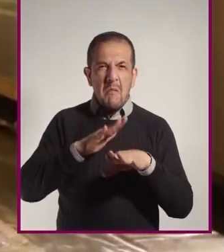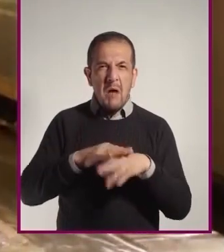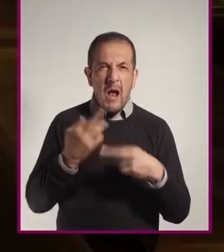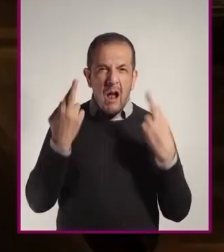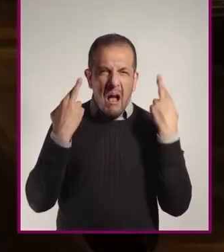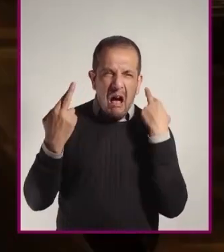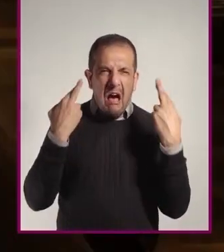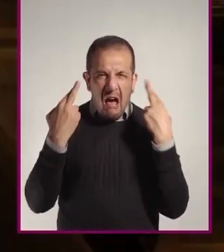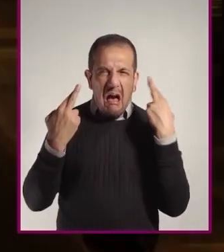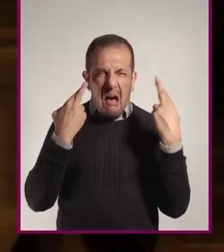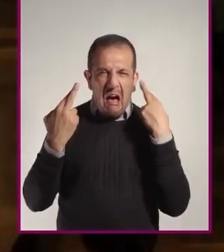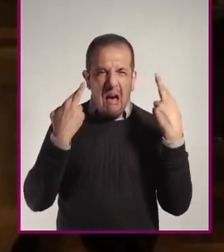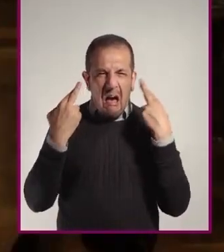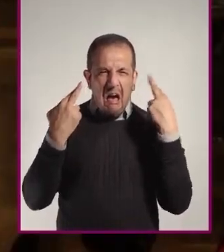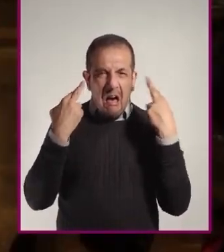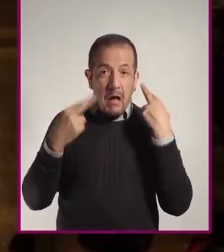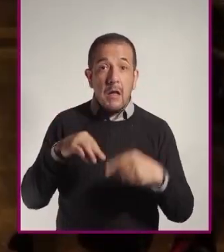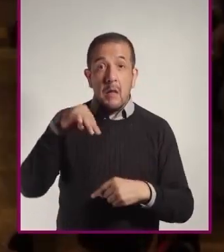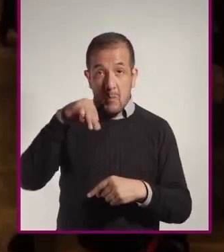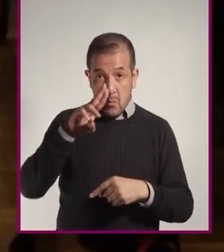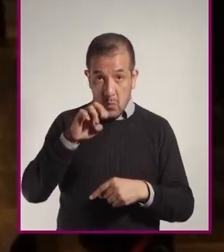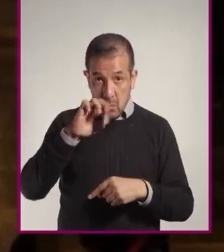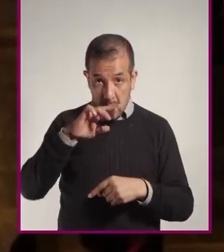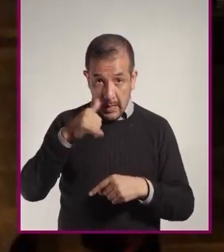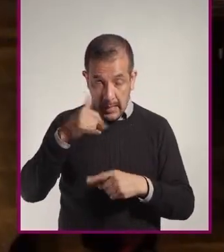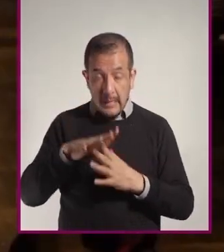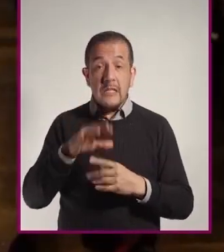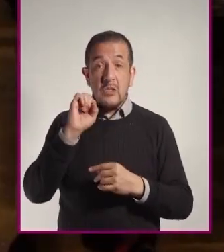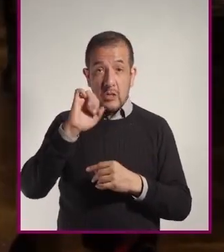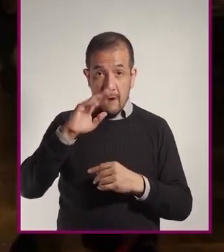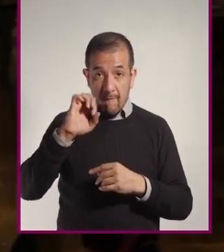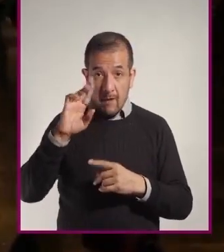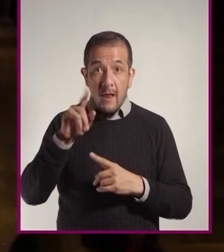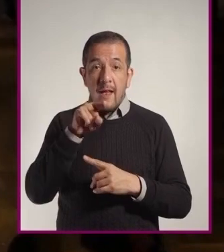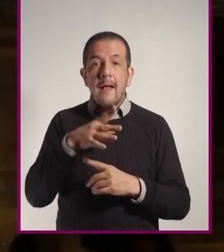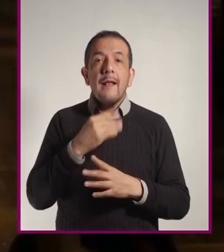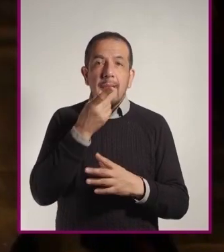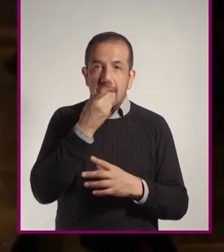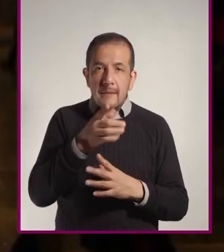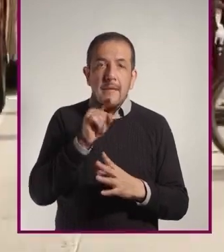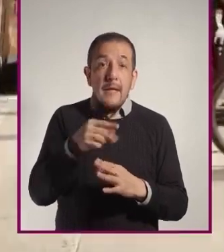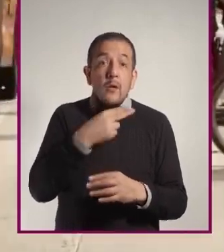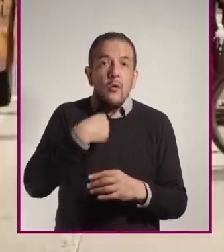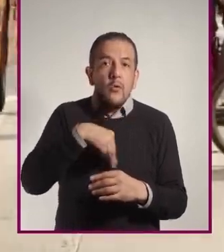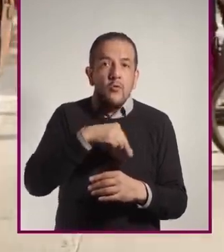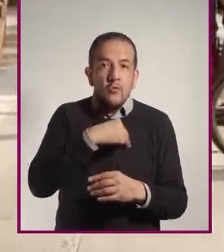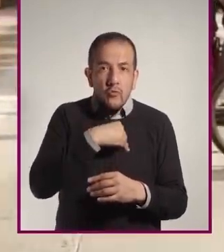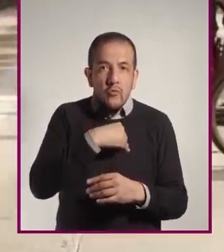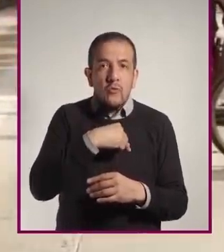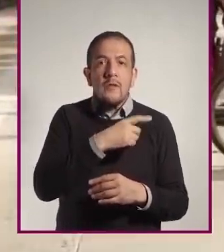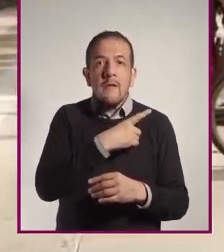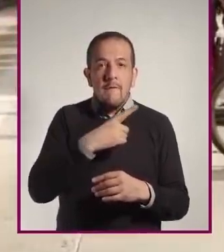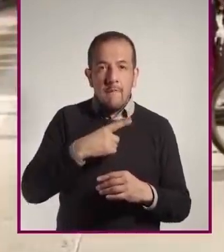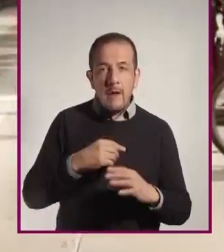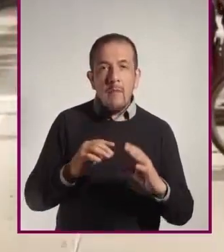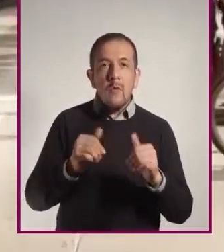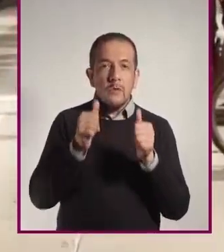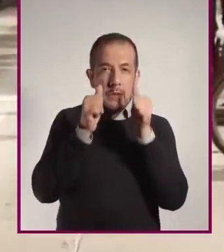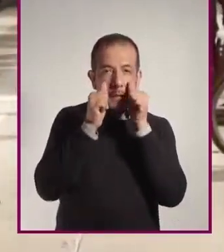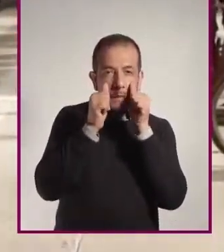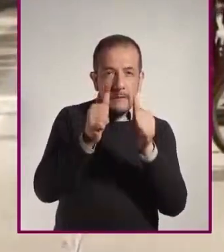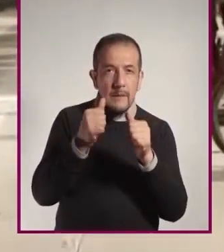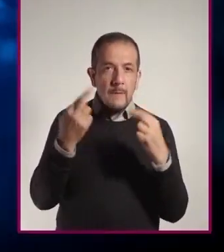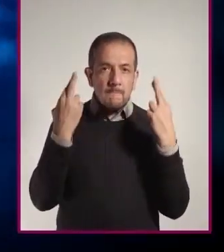constante. Murray Schafer propone que estudiemos al paisaje sonoro con el fin de realizar cambios para